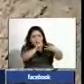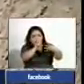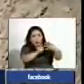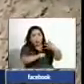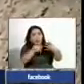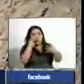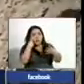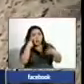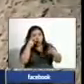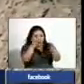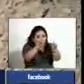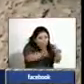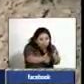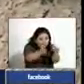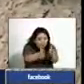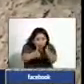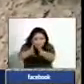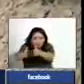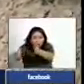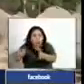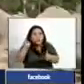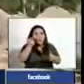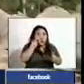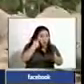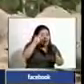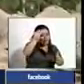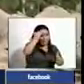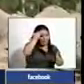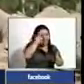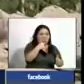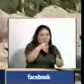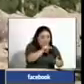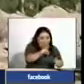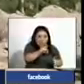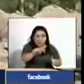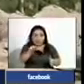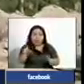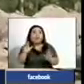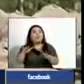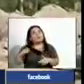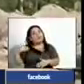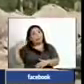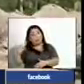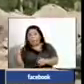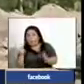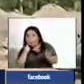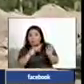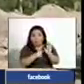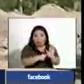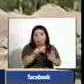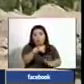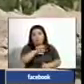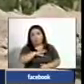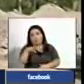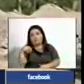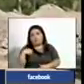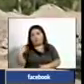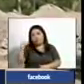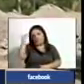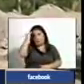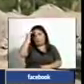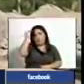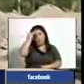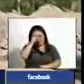fue colocado los restos de la víctima, que posteriormente puedan ser consultados por sus familiares con la